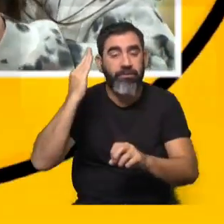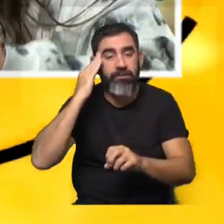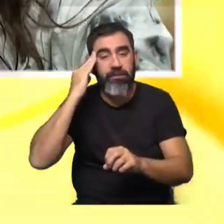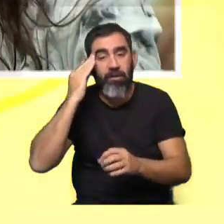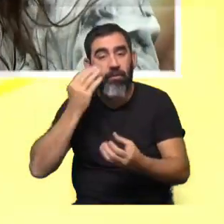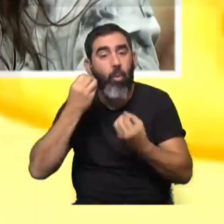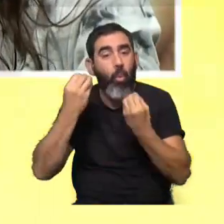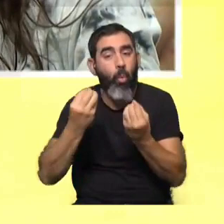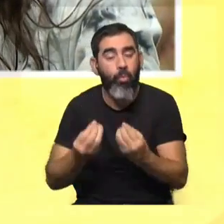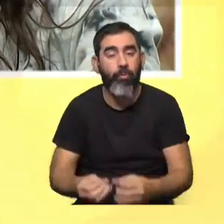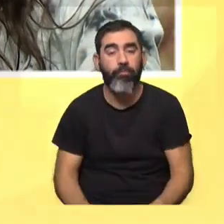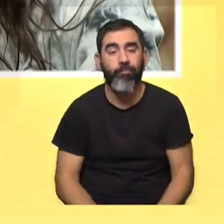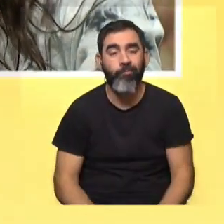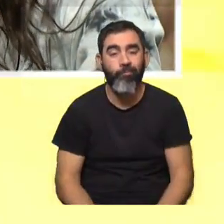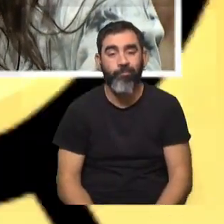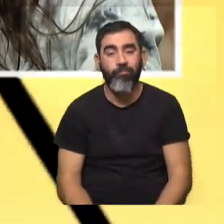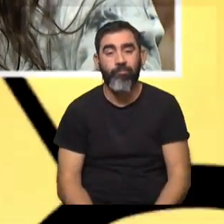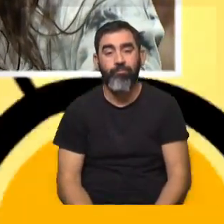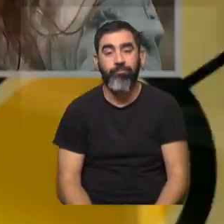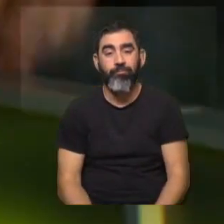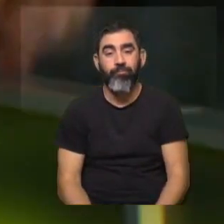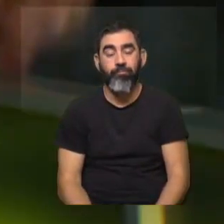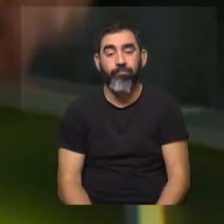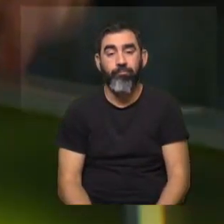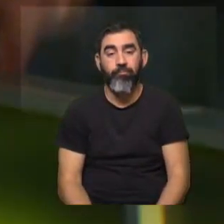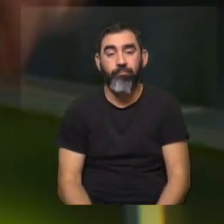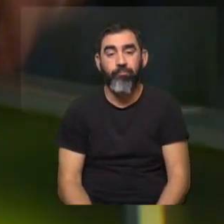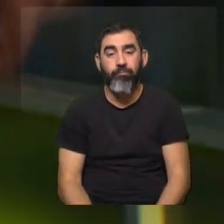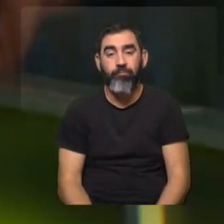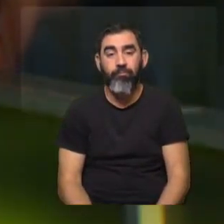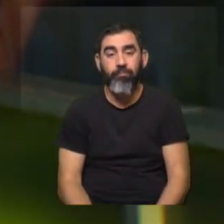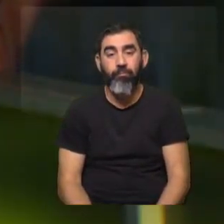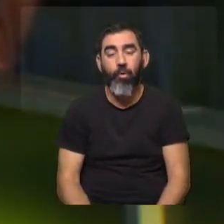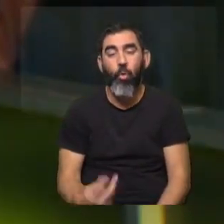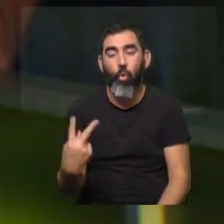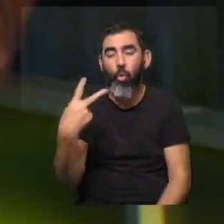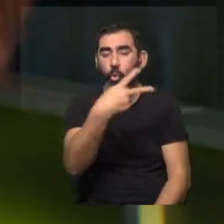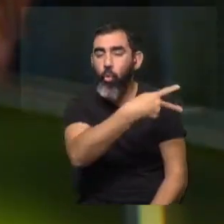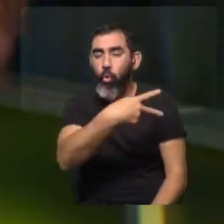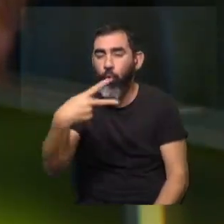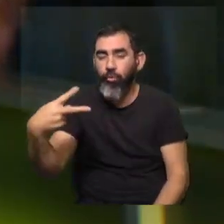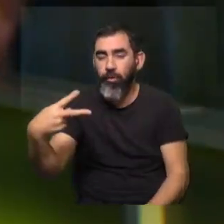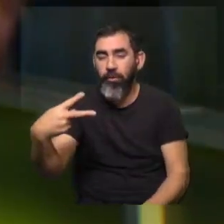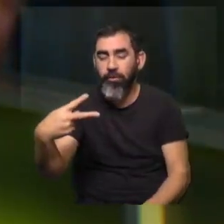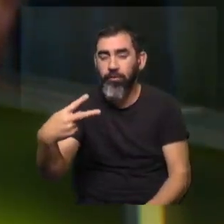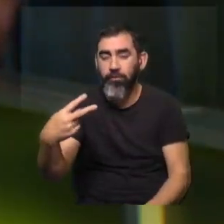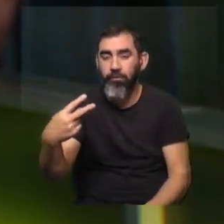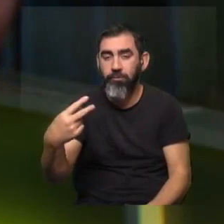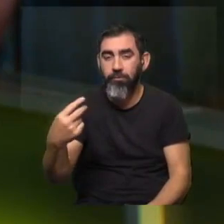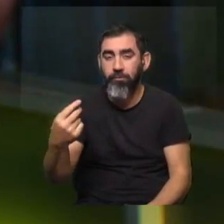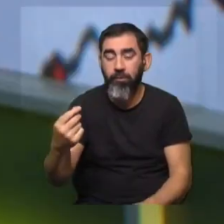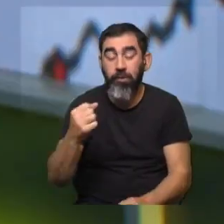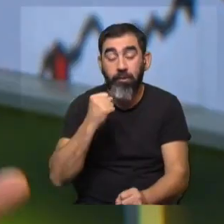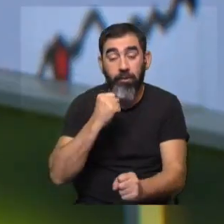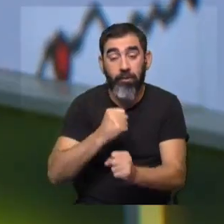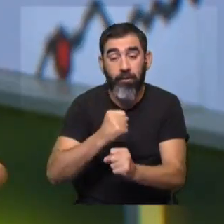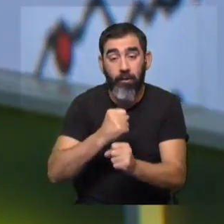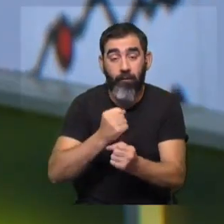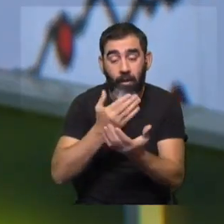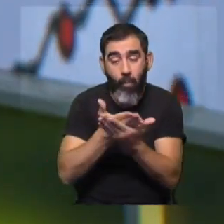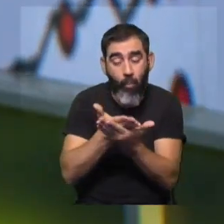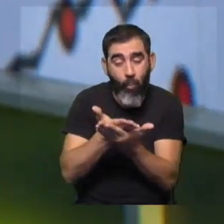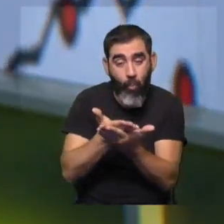la realidad de lo que está pasando. Y la cuestión es que hace, bueno, 2 semanas que ustedes empezaron a trabajar con las